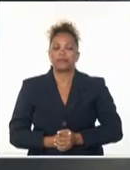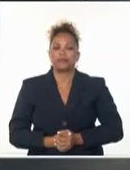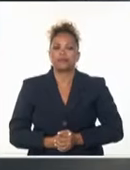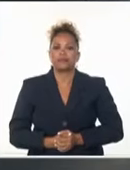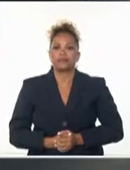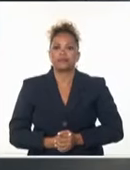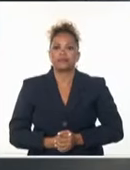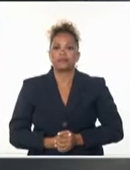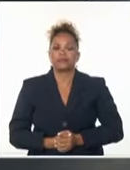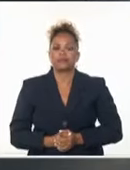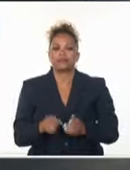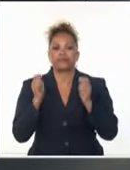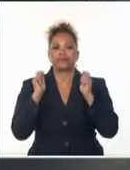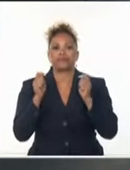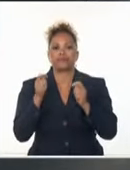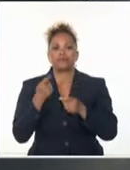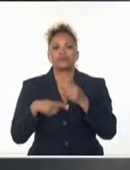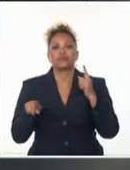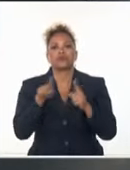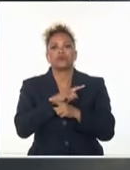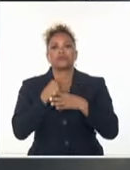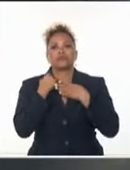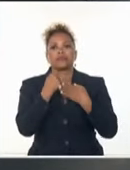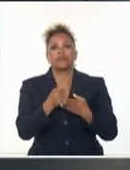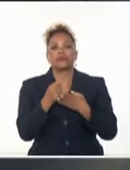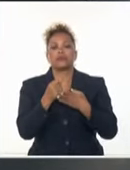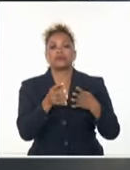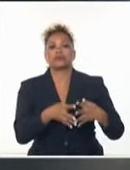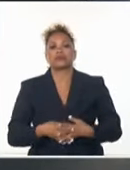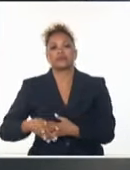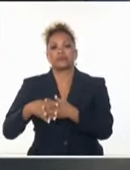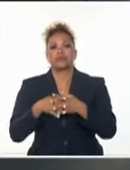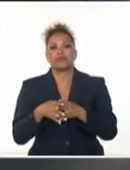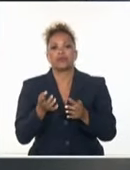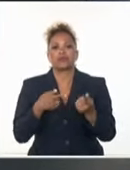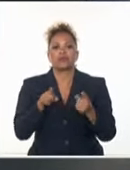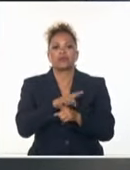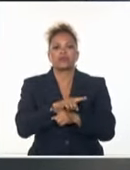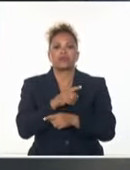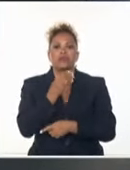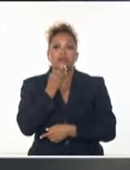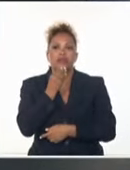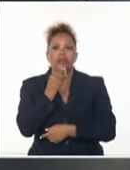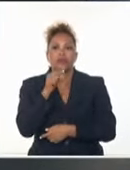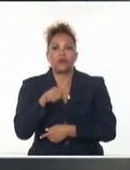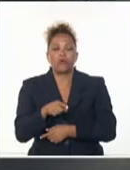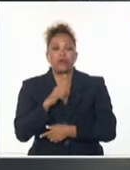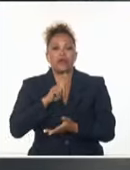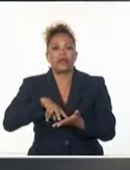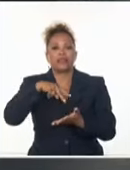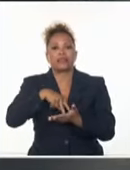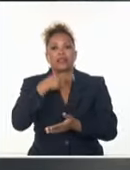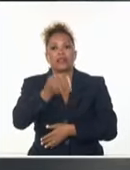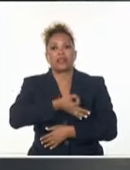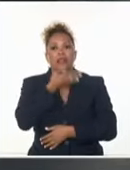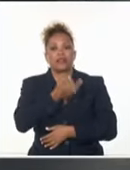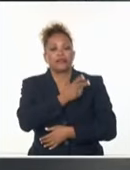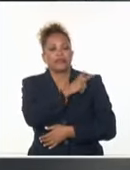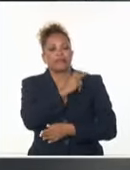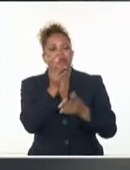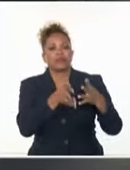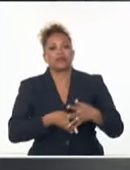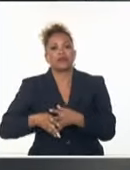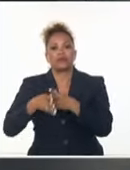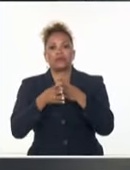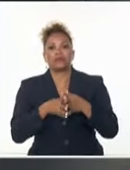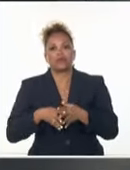Una protesta contra el apoyo de la administración Biden a Israel en la guerra en Gaza interrumpió hoy el discurso del jefe de la diplomacia estadounidense,